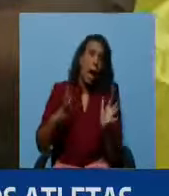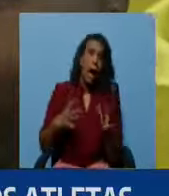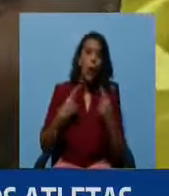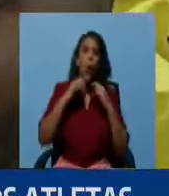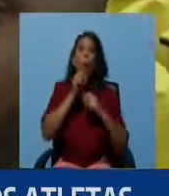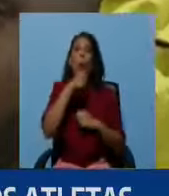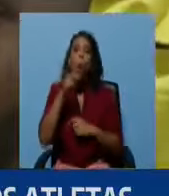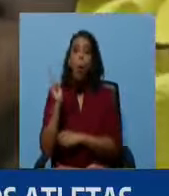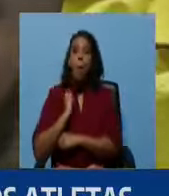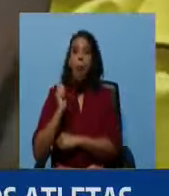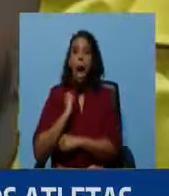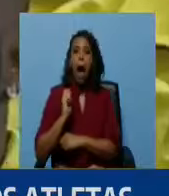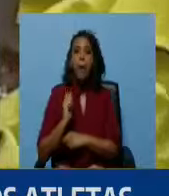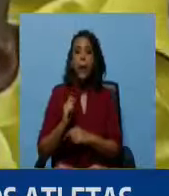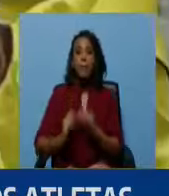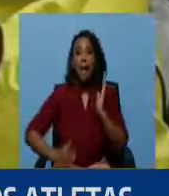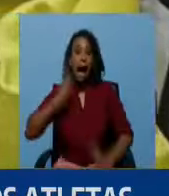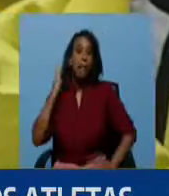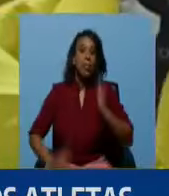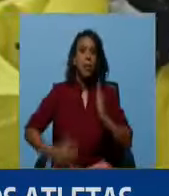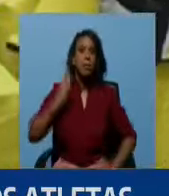retirada. En el atletismo,